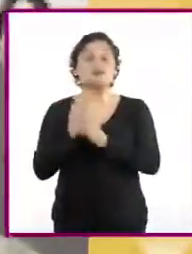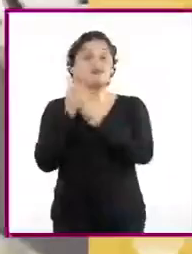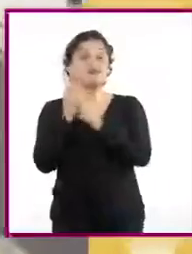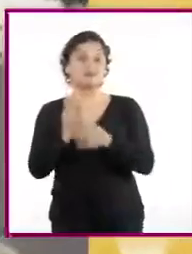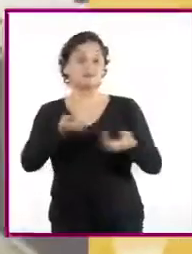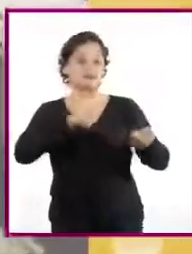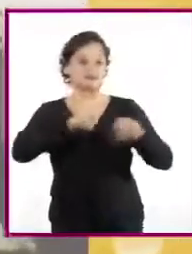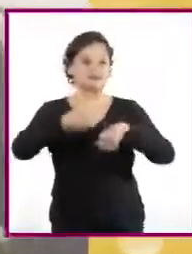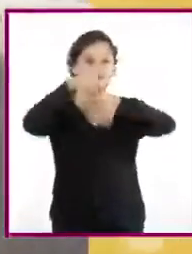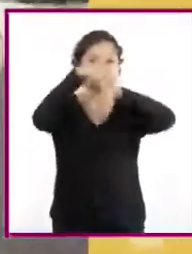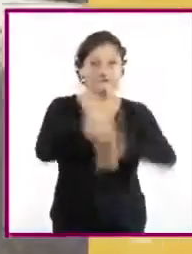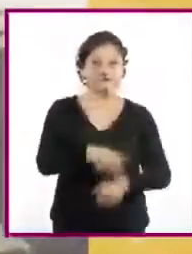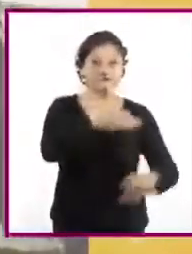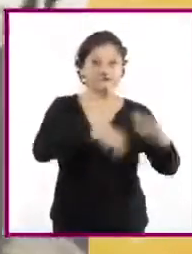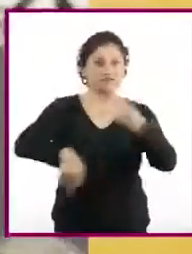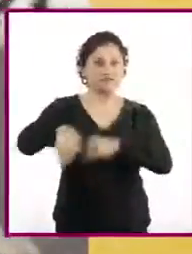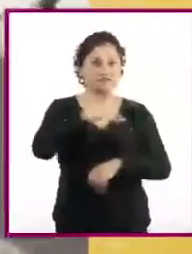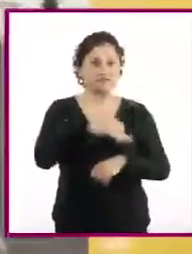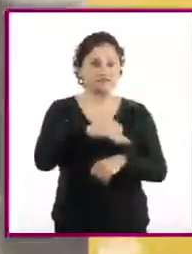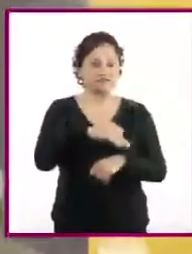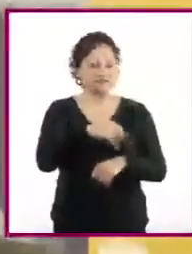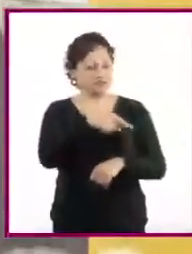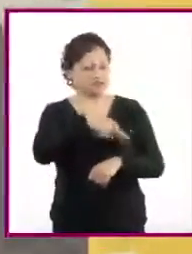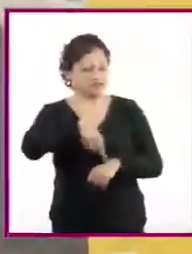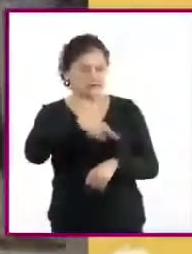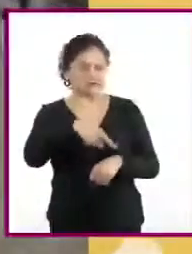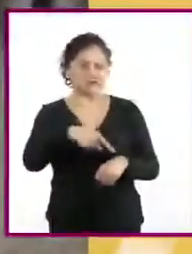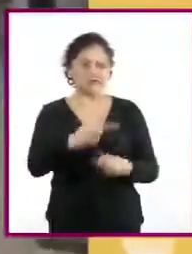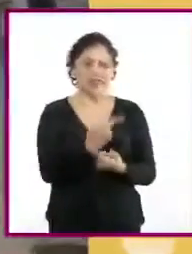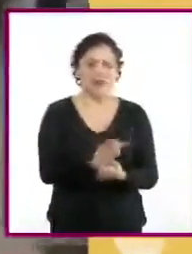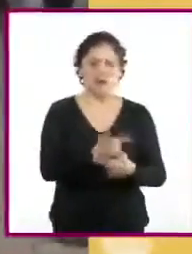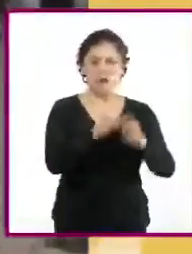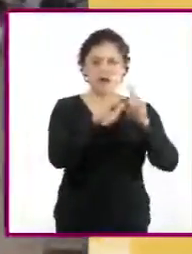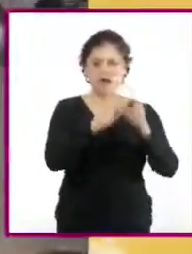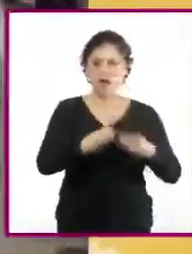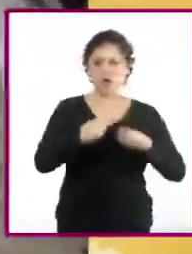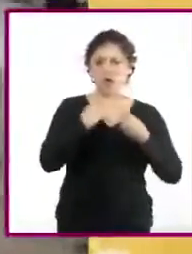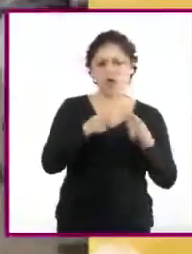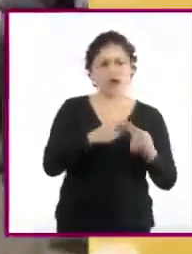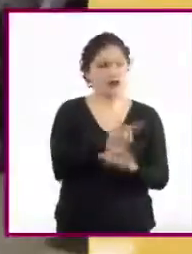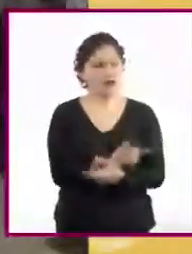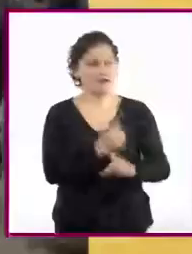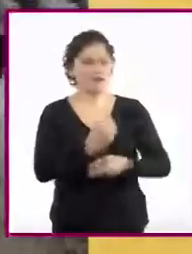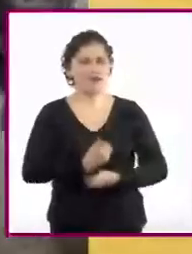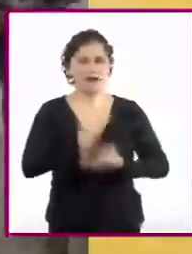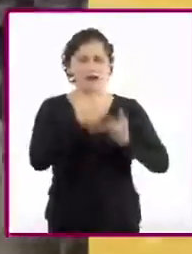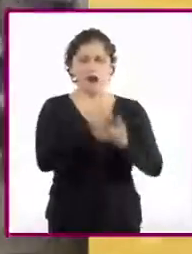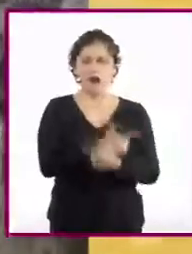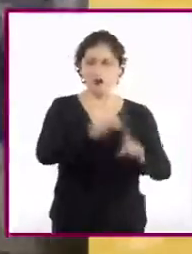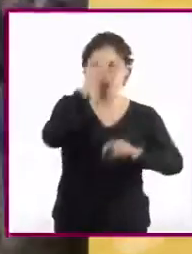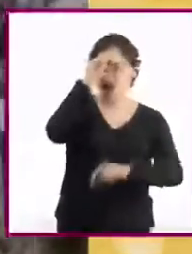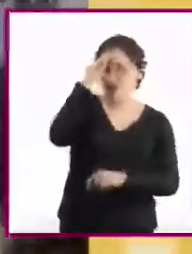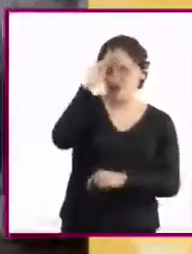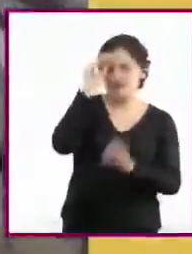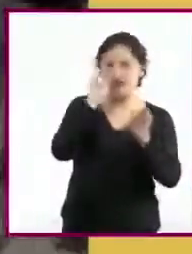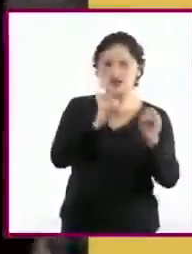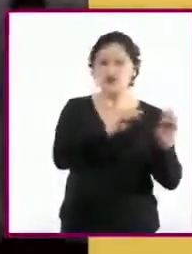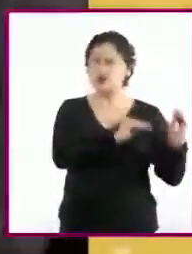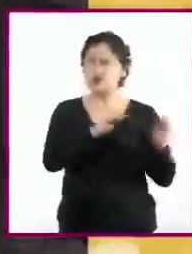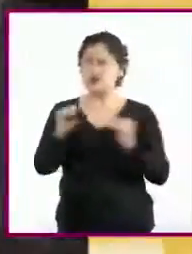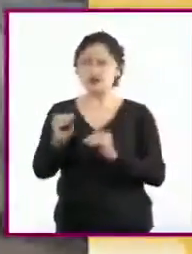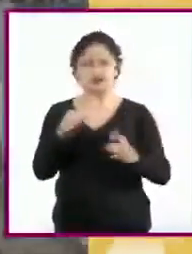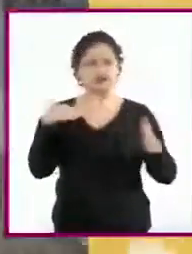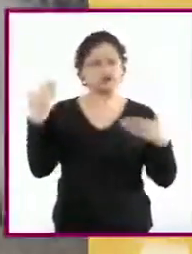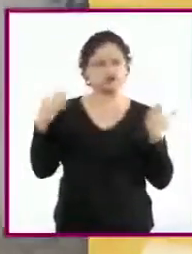dictadura. Termina la libertad de vivir, la libertad de hablar y de pensar, la libertad de movimiento y de